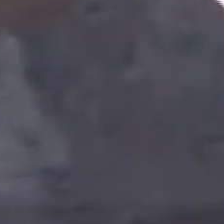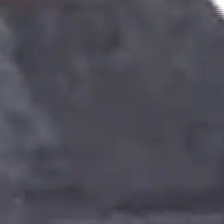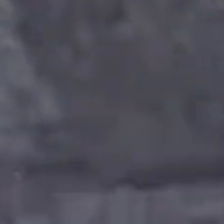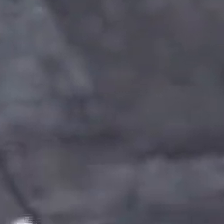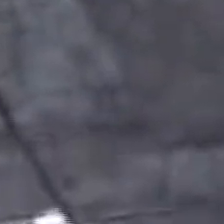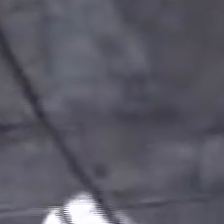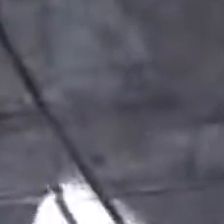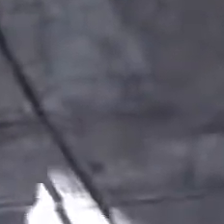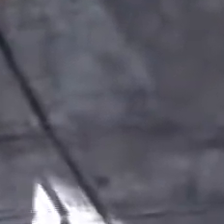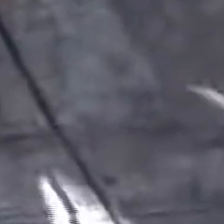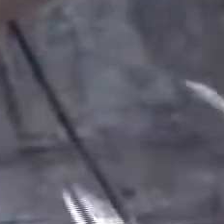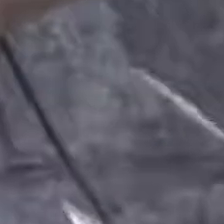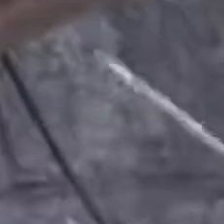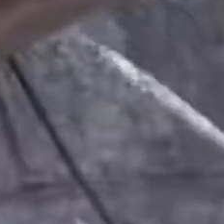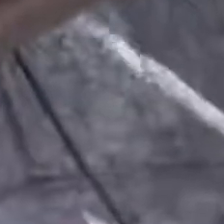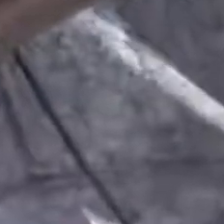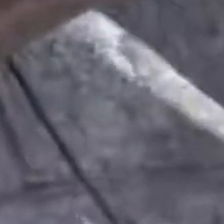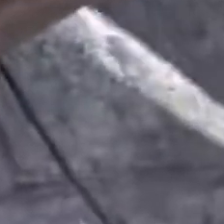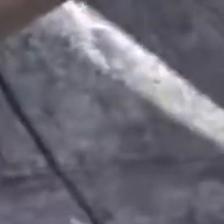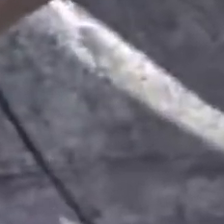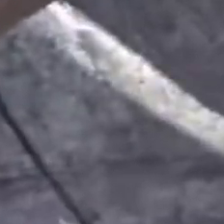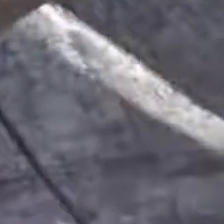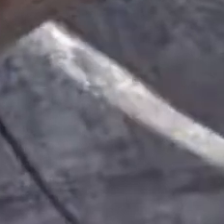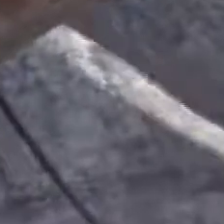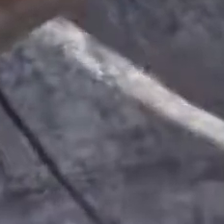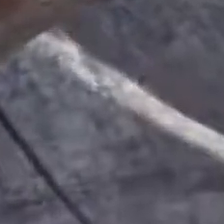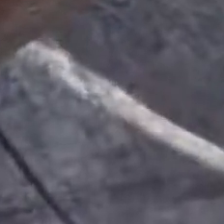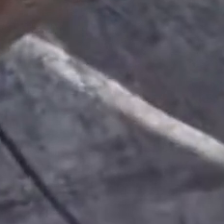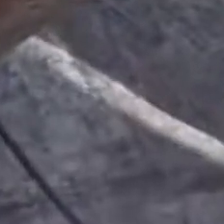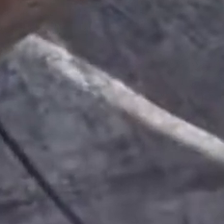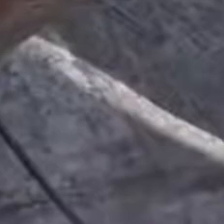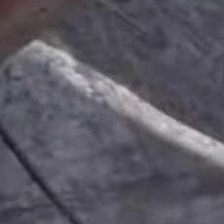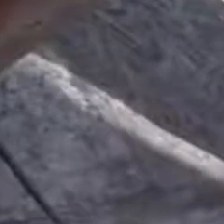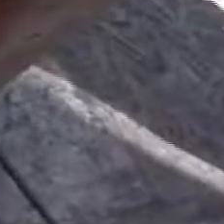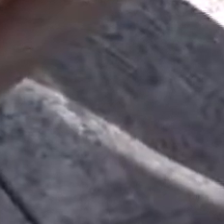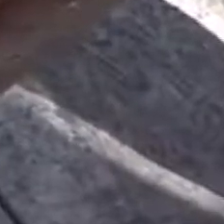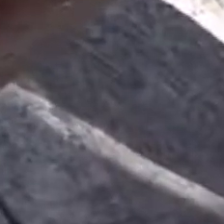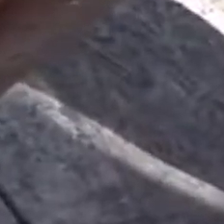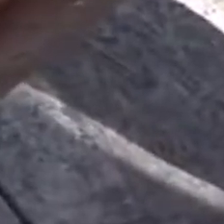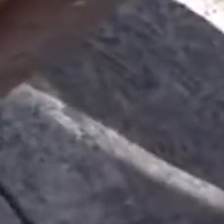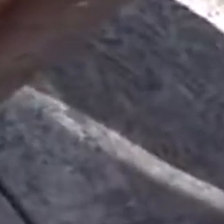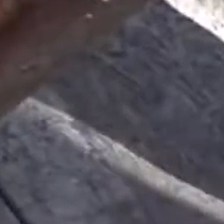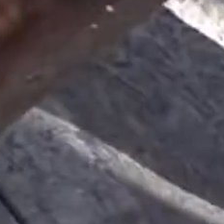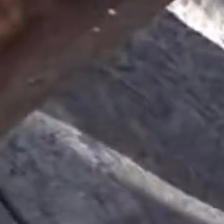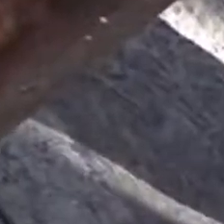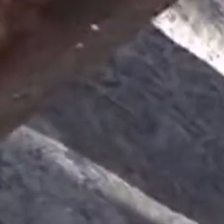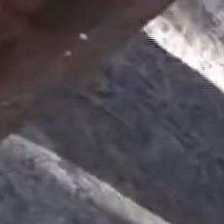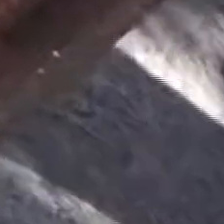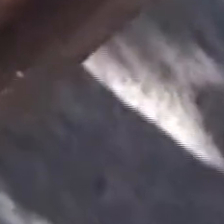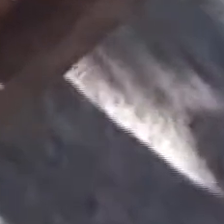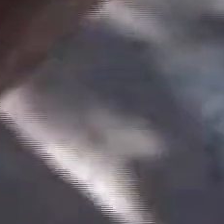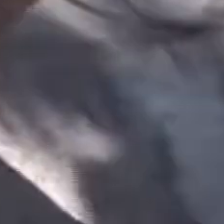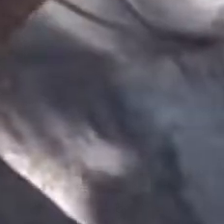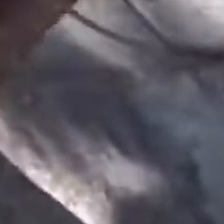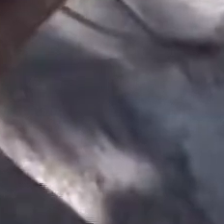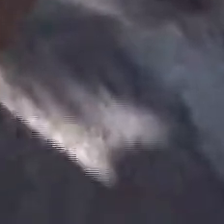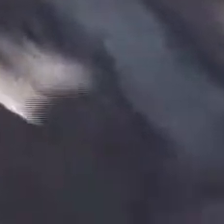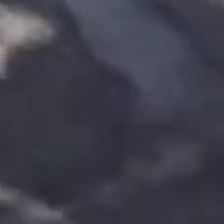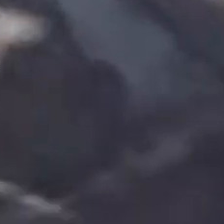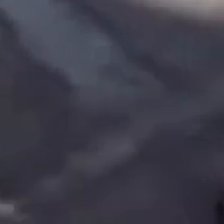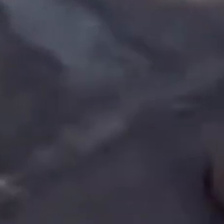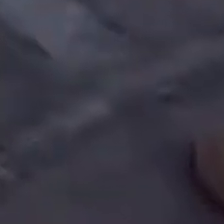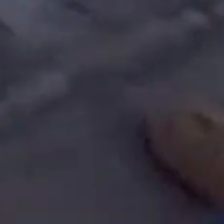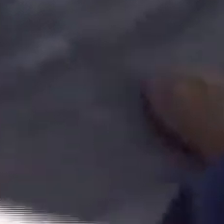electromagnético. No tiene piezas mecánicas. Es el dispositivo de mayor precisión